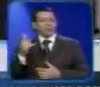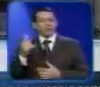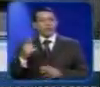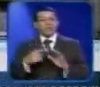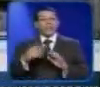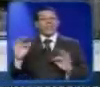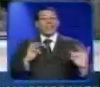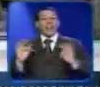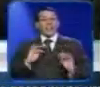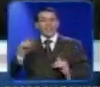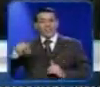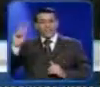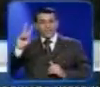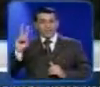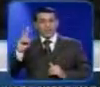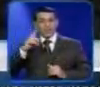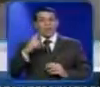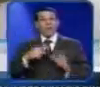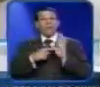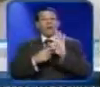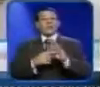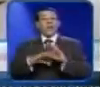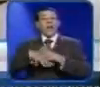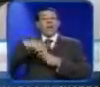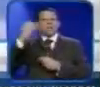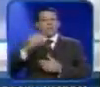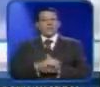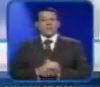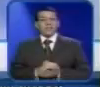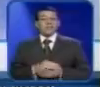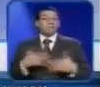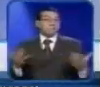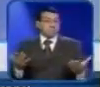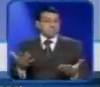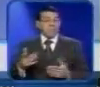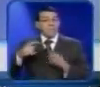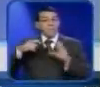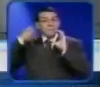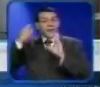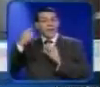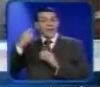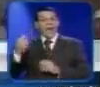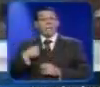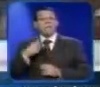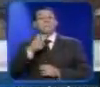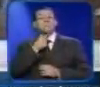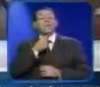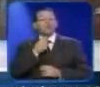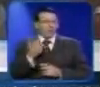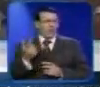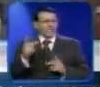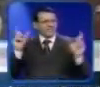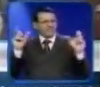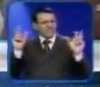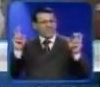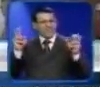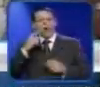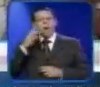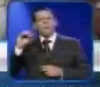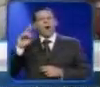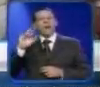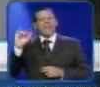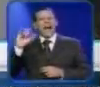talento venezolano queda demostrado fuera de nuestras fronteras. Tal es el caso de la película A mí me gusta, protagonizada por